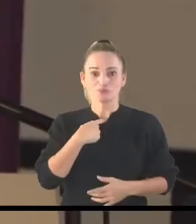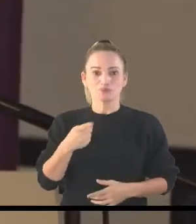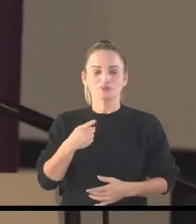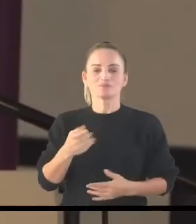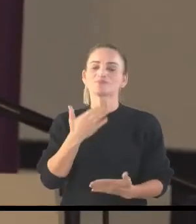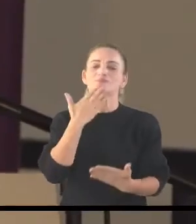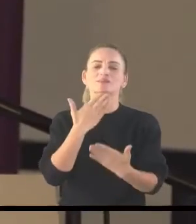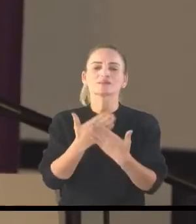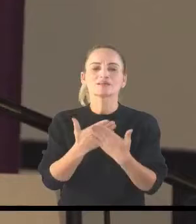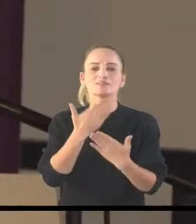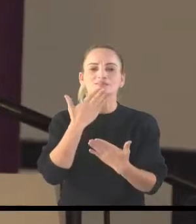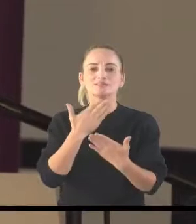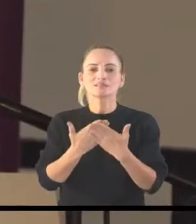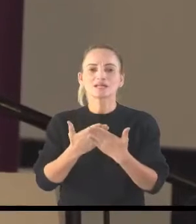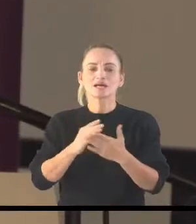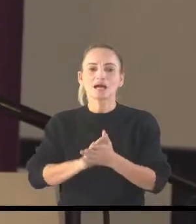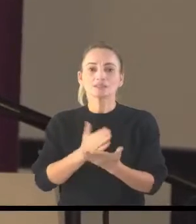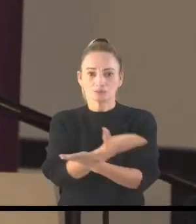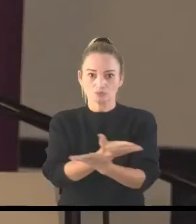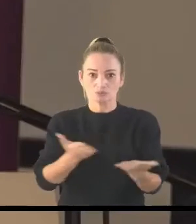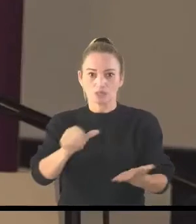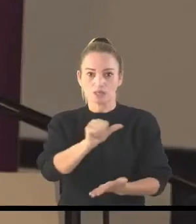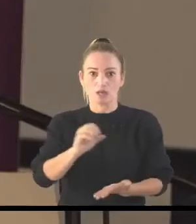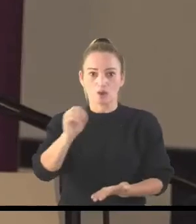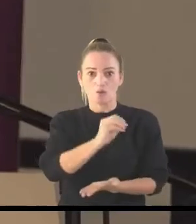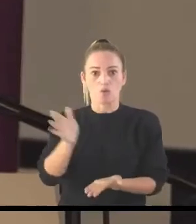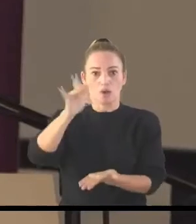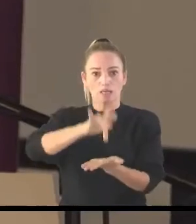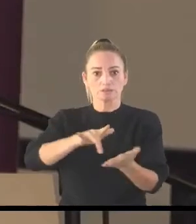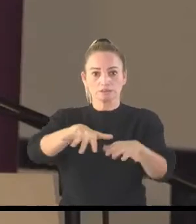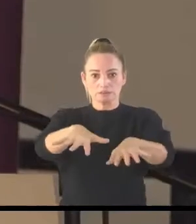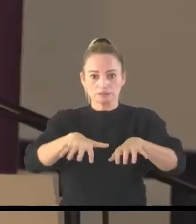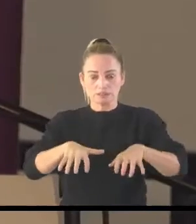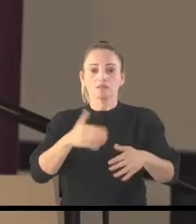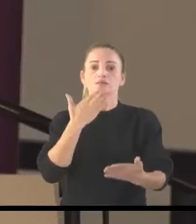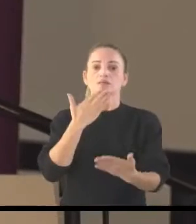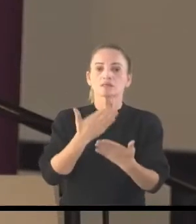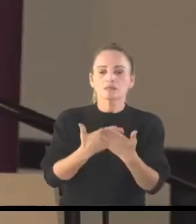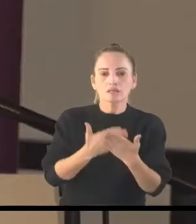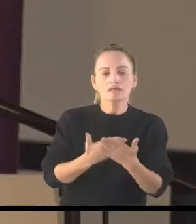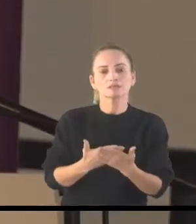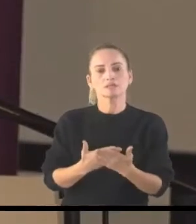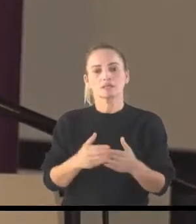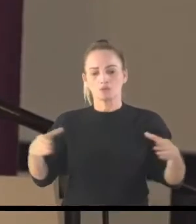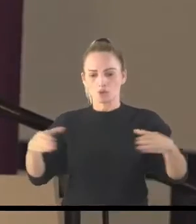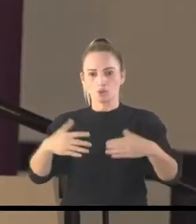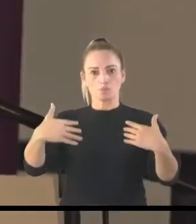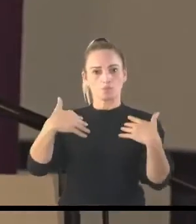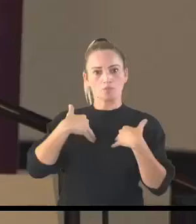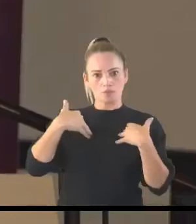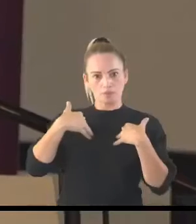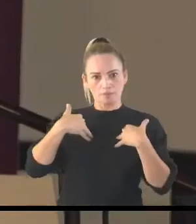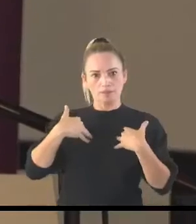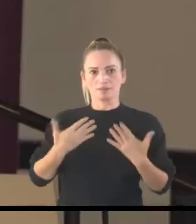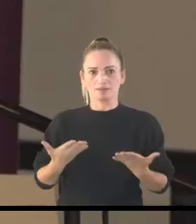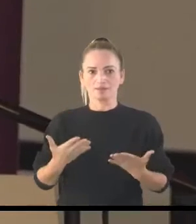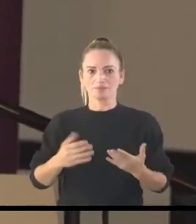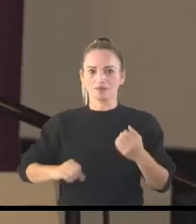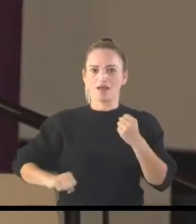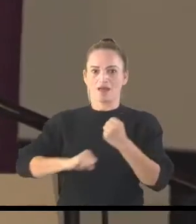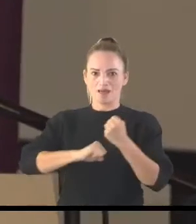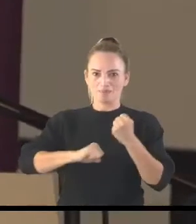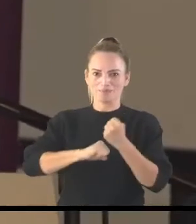pues nada, darle las gracias a ustedes por estar acá, a la unidad de víctima. Nos han